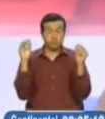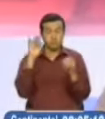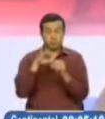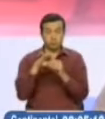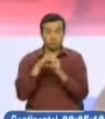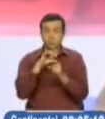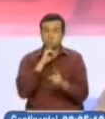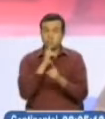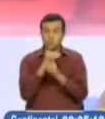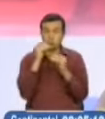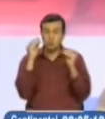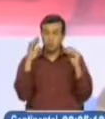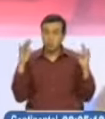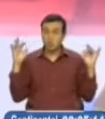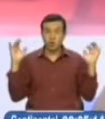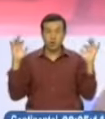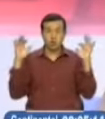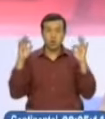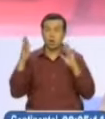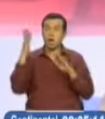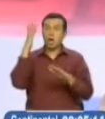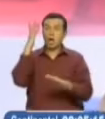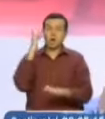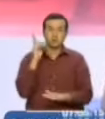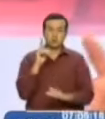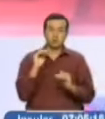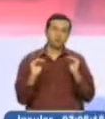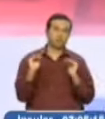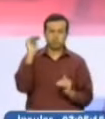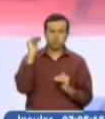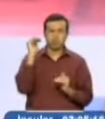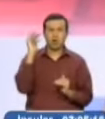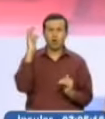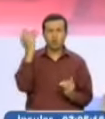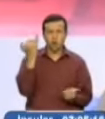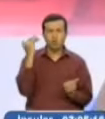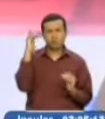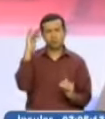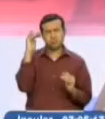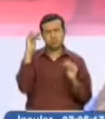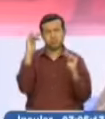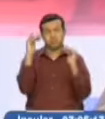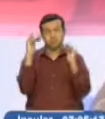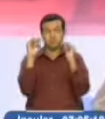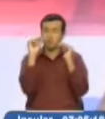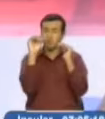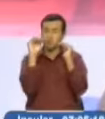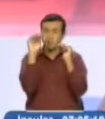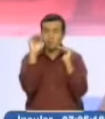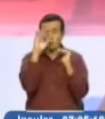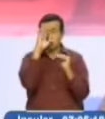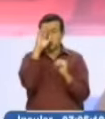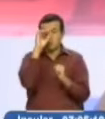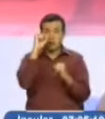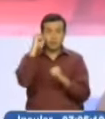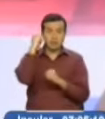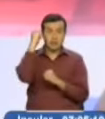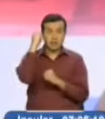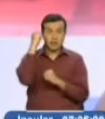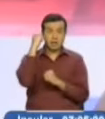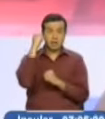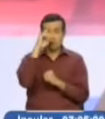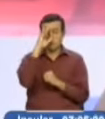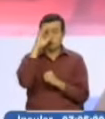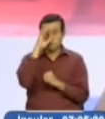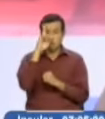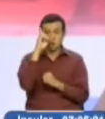han ganado mucho terreno, de haber estado arrinconados han ganado muchísimo terreno, hay una votación de la derecha sólida, uno sí puede decir,